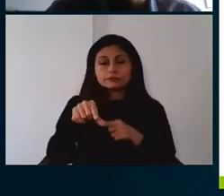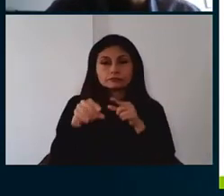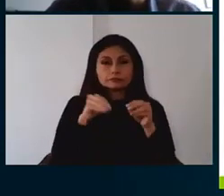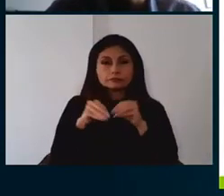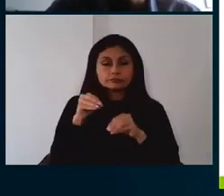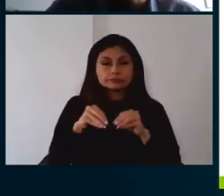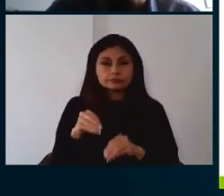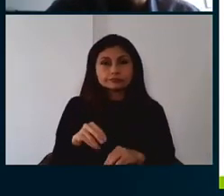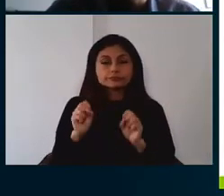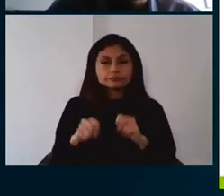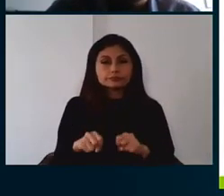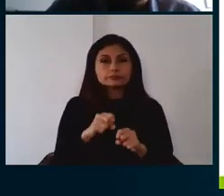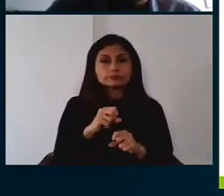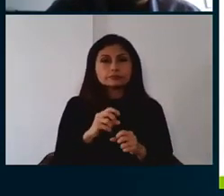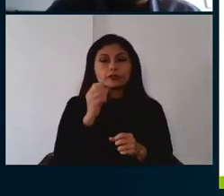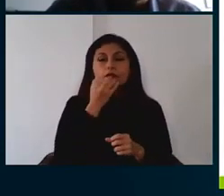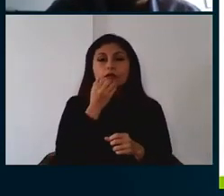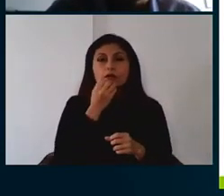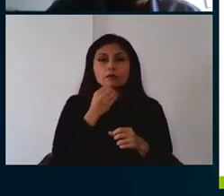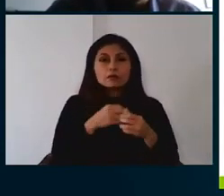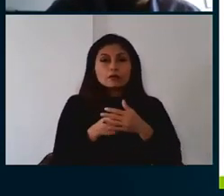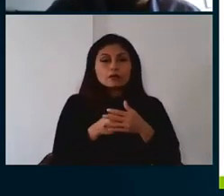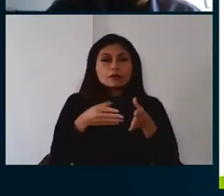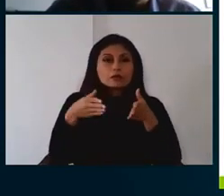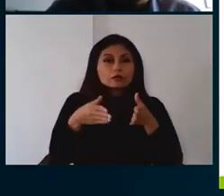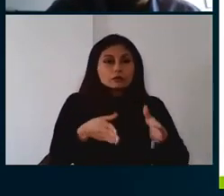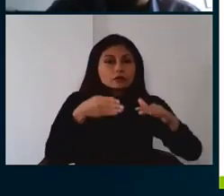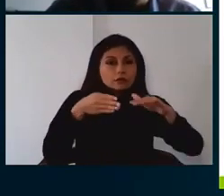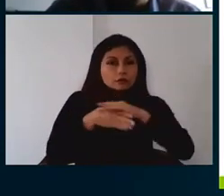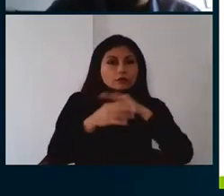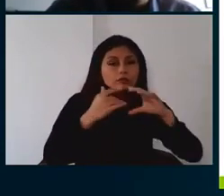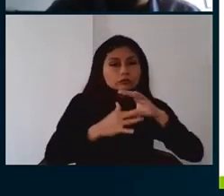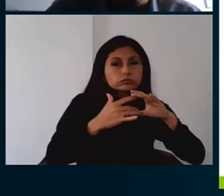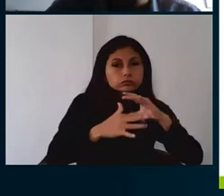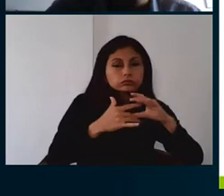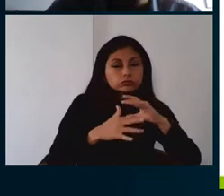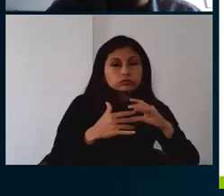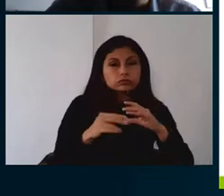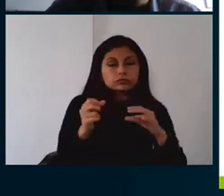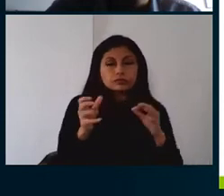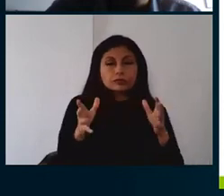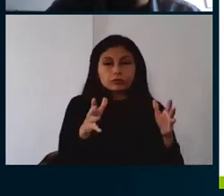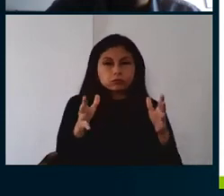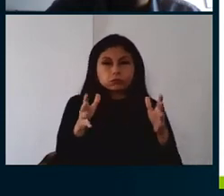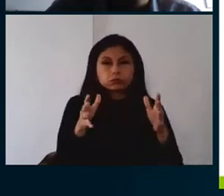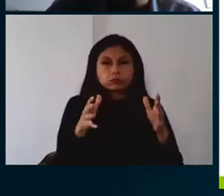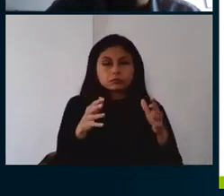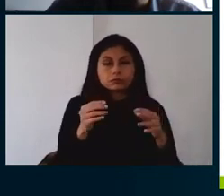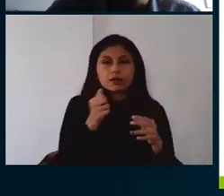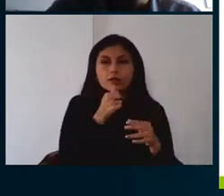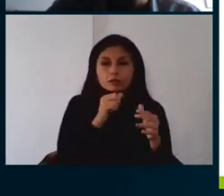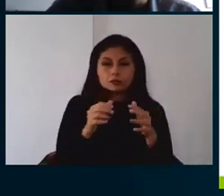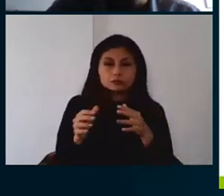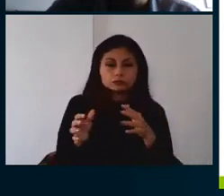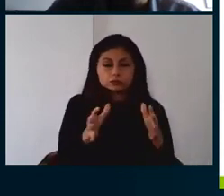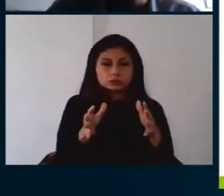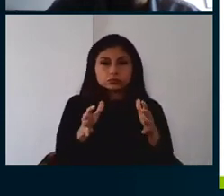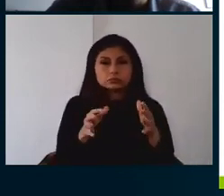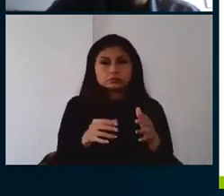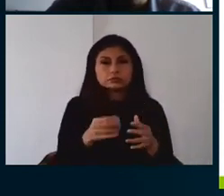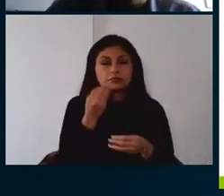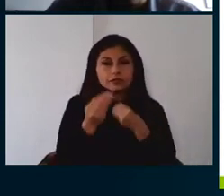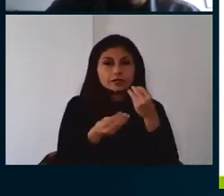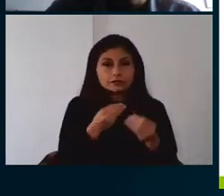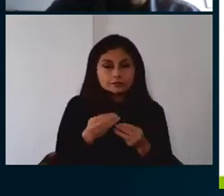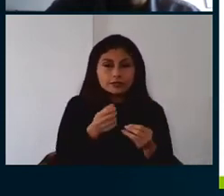patrones de flujo en el canal de coagulación. Como les mencionaba, el flujo entra por el canal parcial y después continúa hacia ese canal de